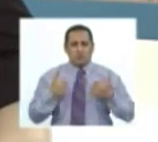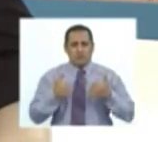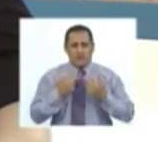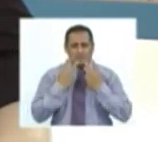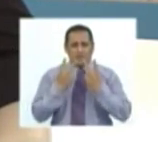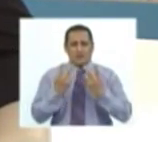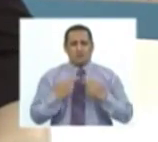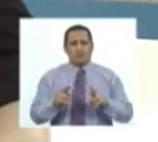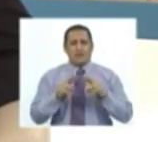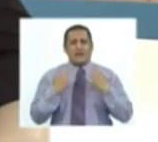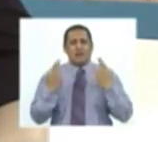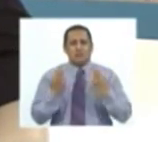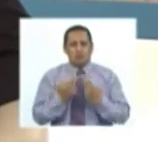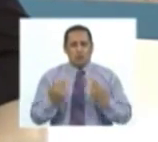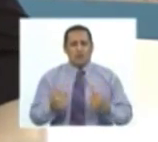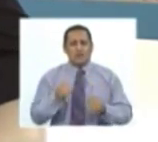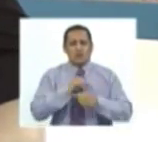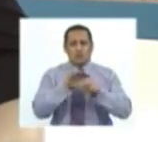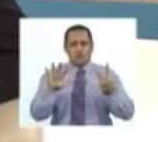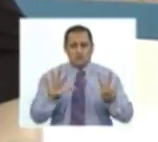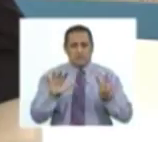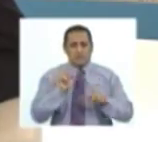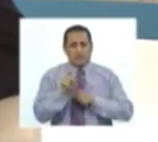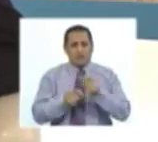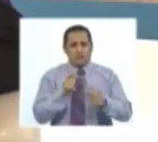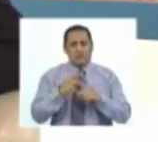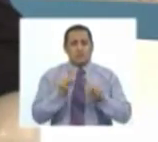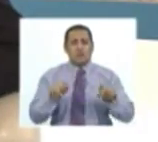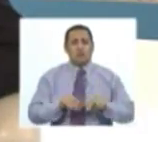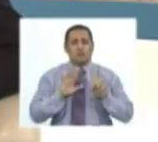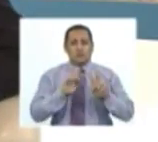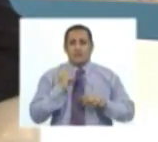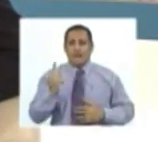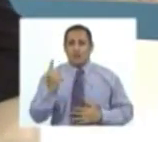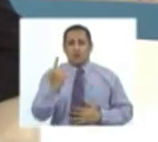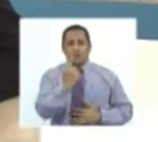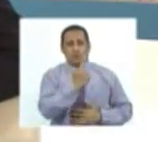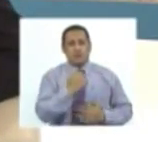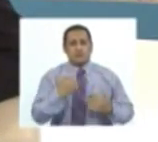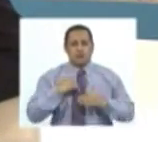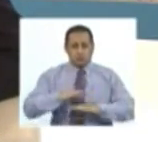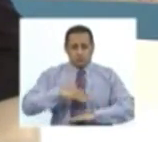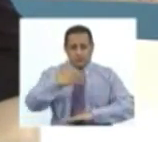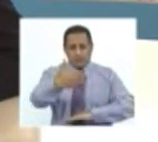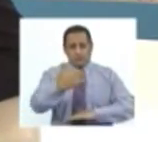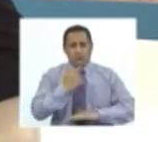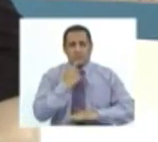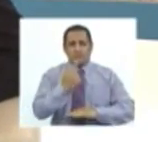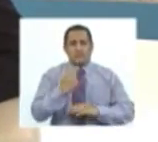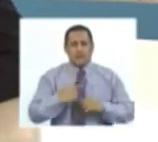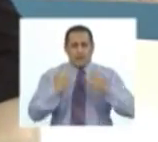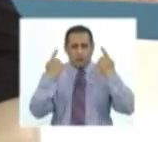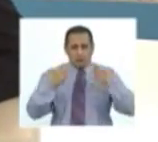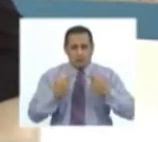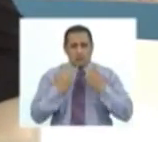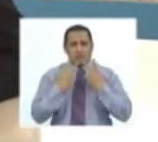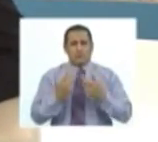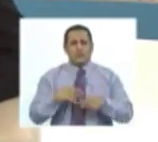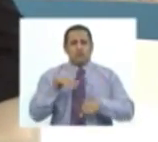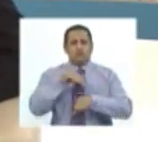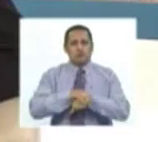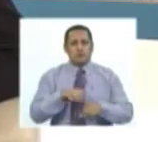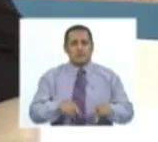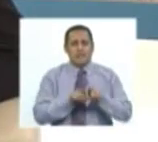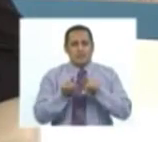a cabo una sesión entre los 7 señores, pero los 7 cada uno está con su laptop, ¿no? Y van decidiendo sobre